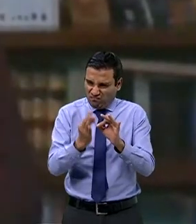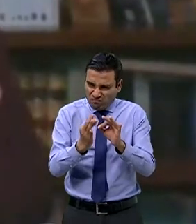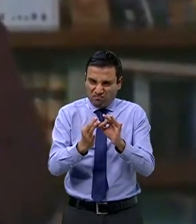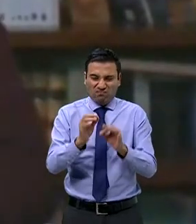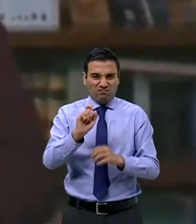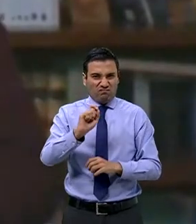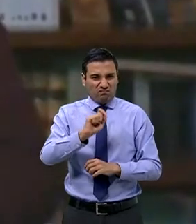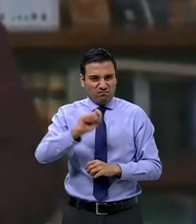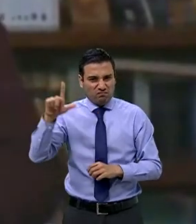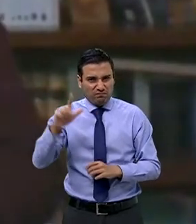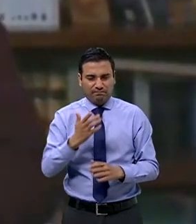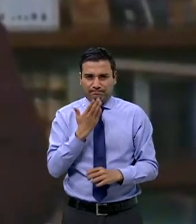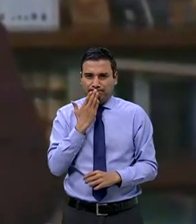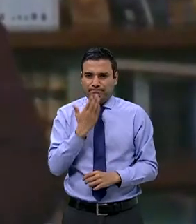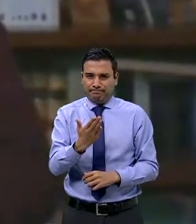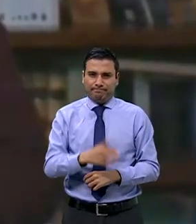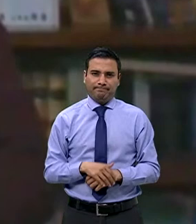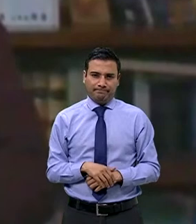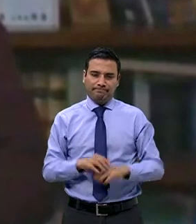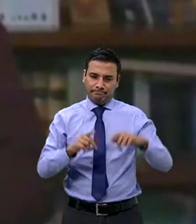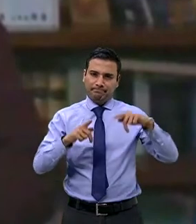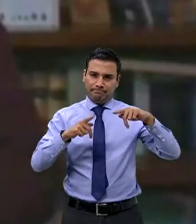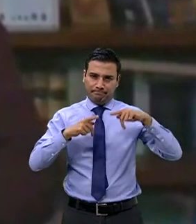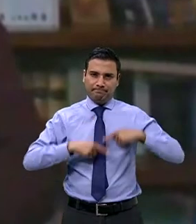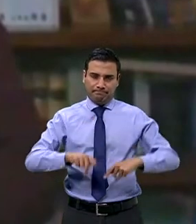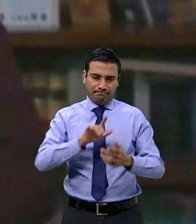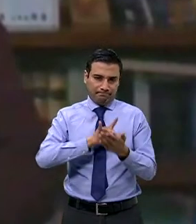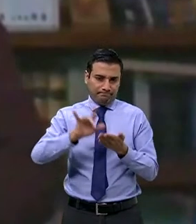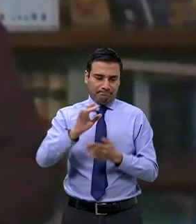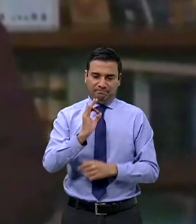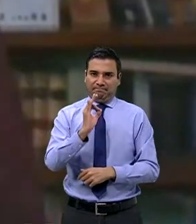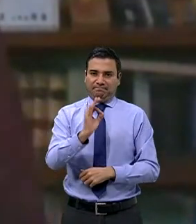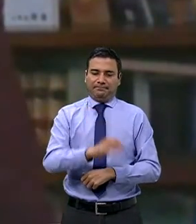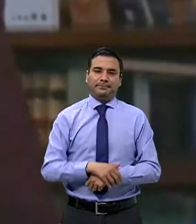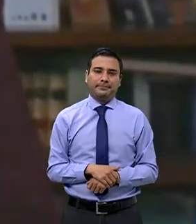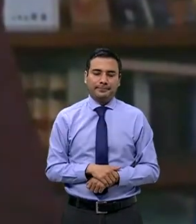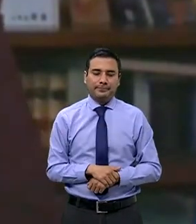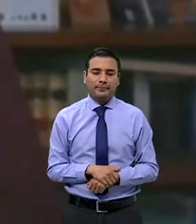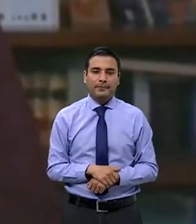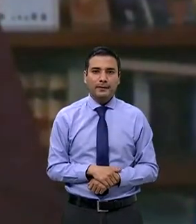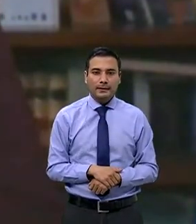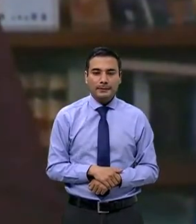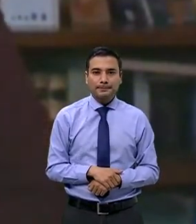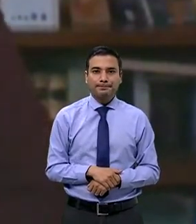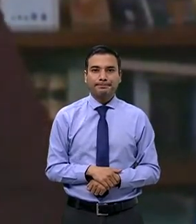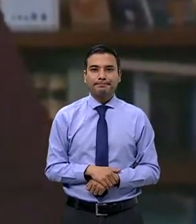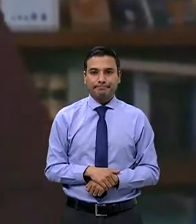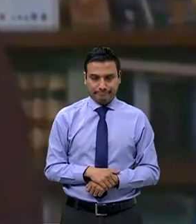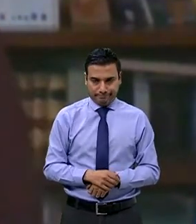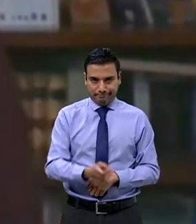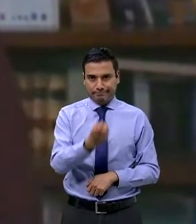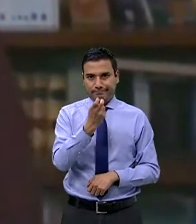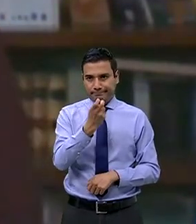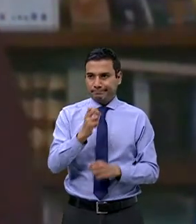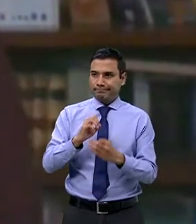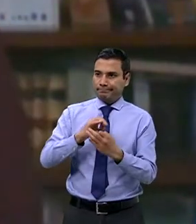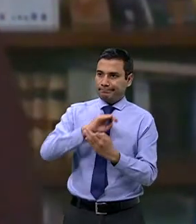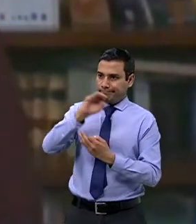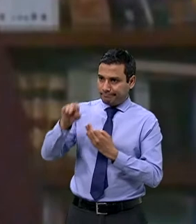de una institución que se debe a la ciudadanía de esta forma mi reconocimiento a todo el